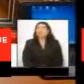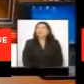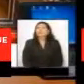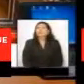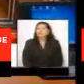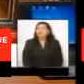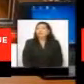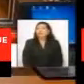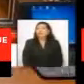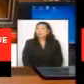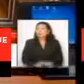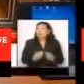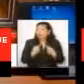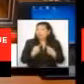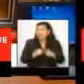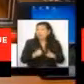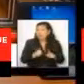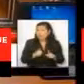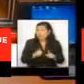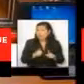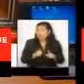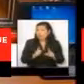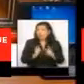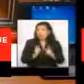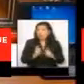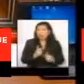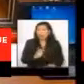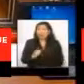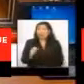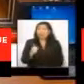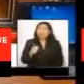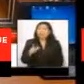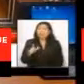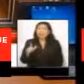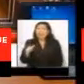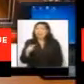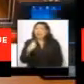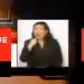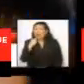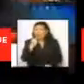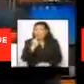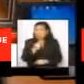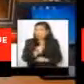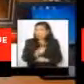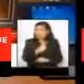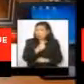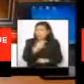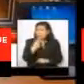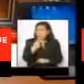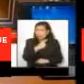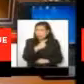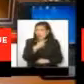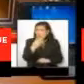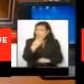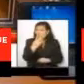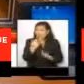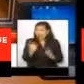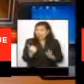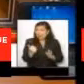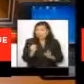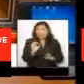al exfiscal de la Nación, Pedro Chávarri. Ha llamado la atención que en esta decisión